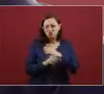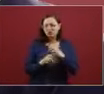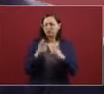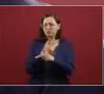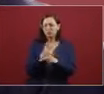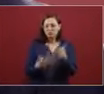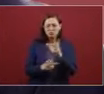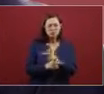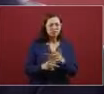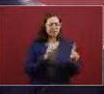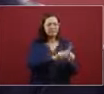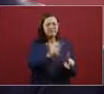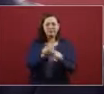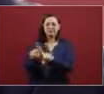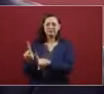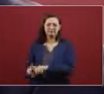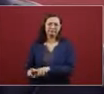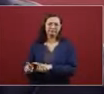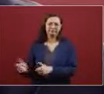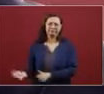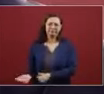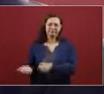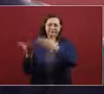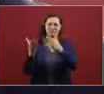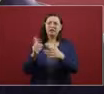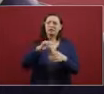que van con destino a Asia